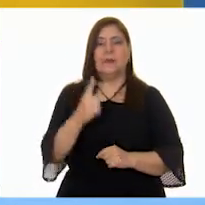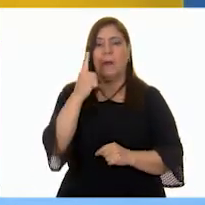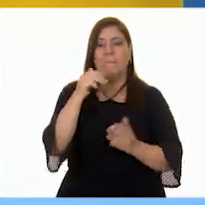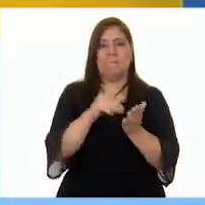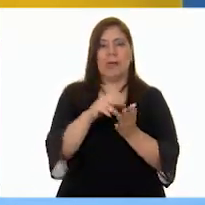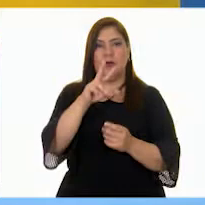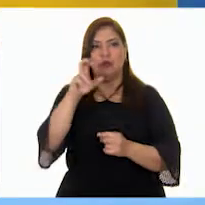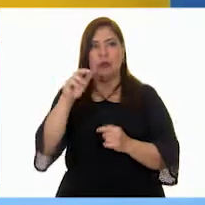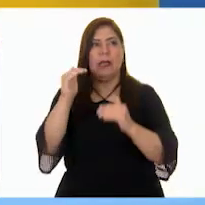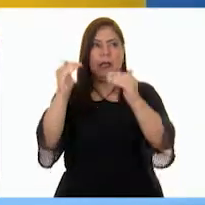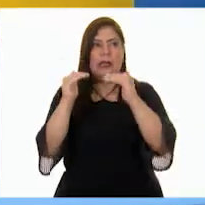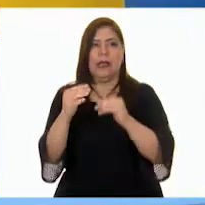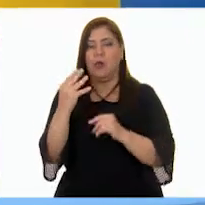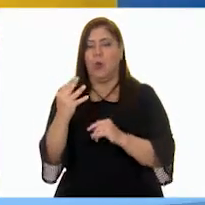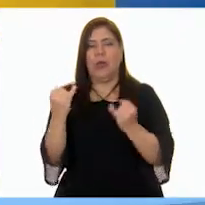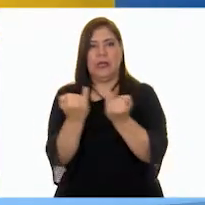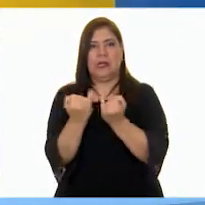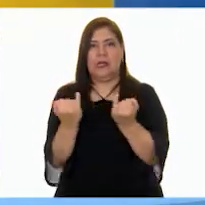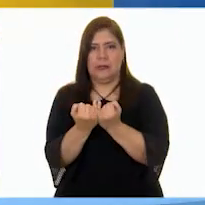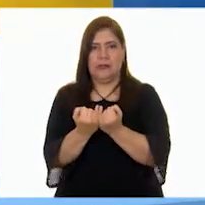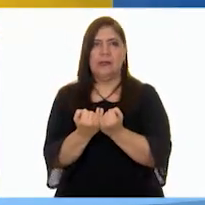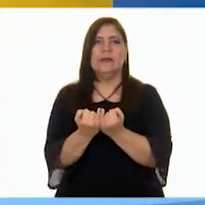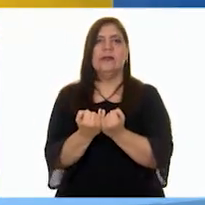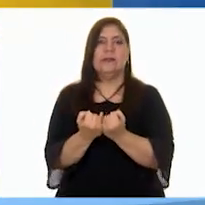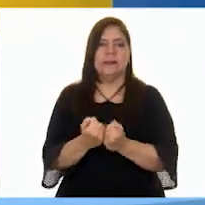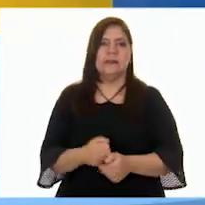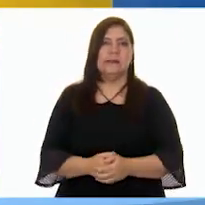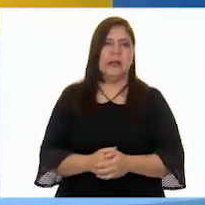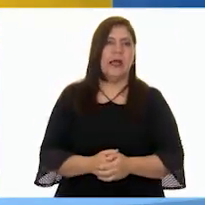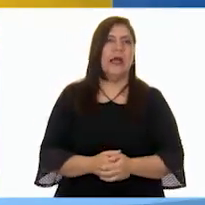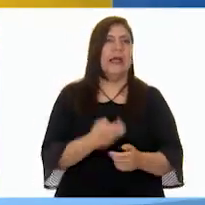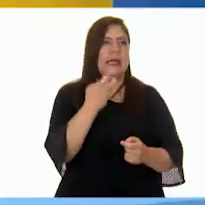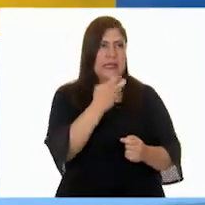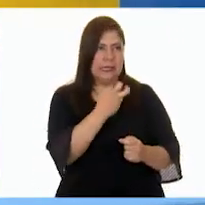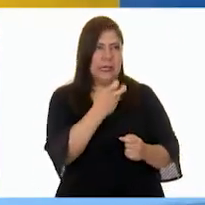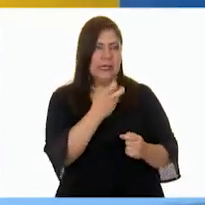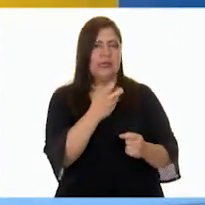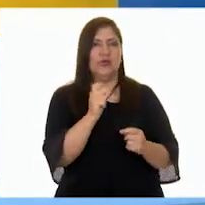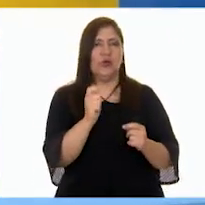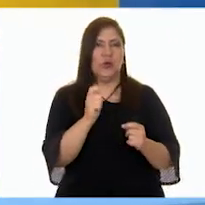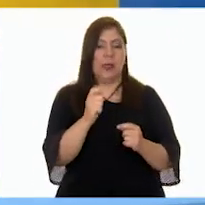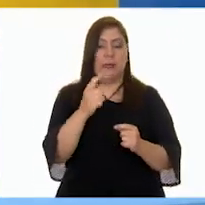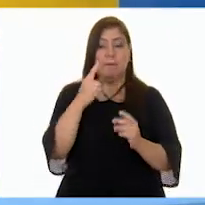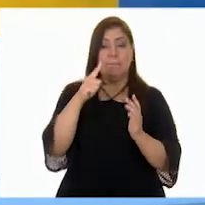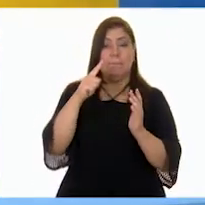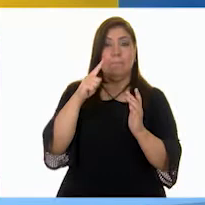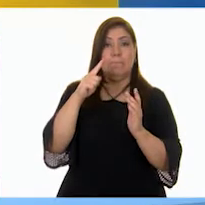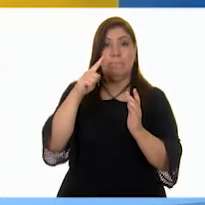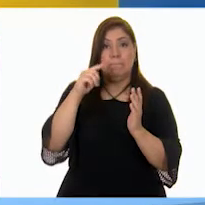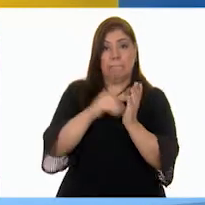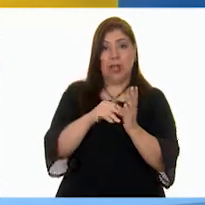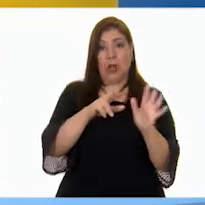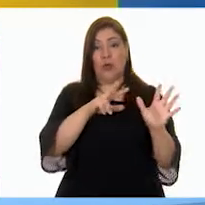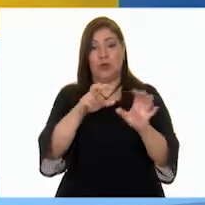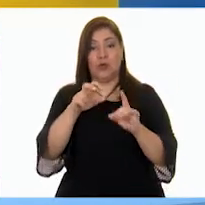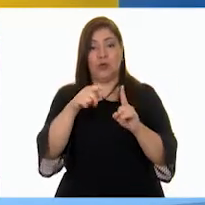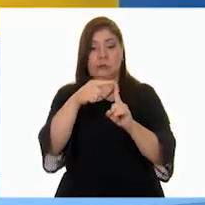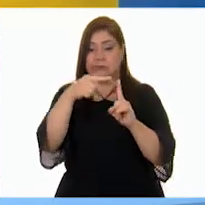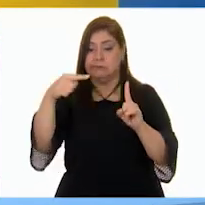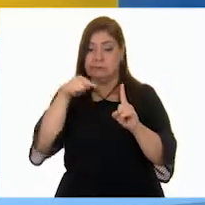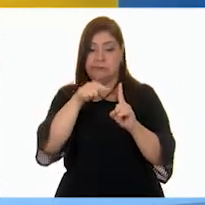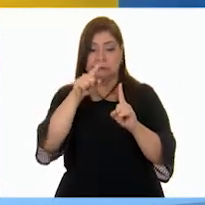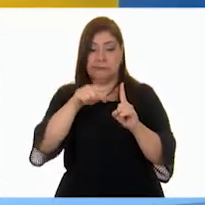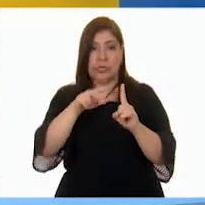2 ceros. Muy bien. Y eso entre 4. Y esto entre 4 nos va a